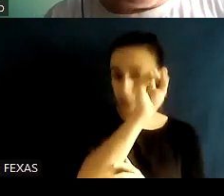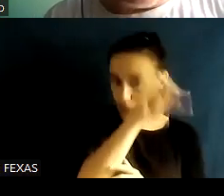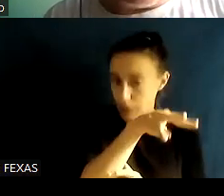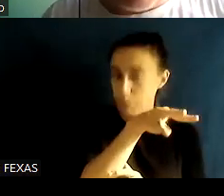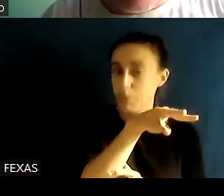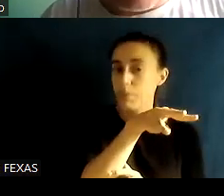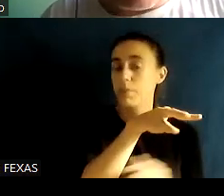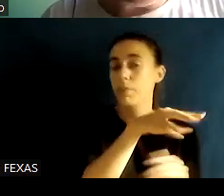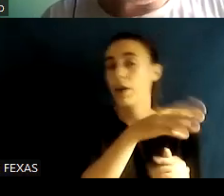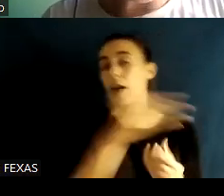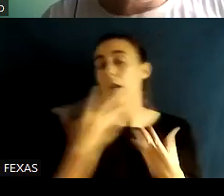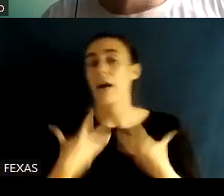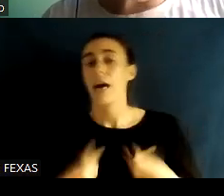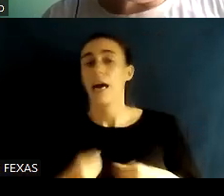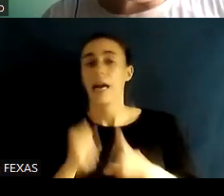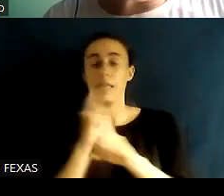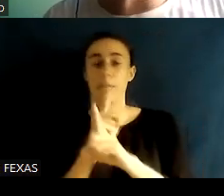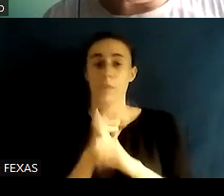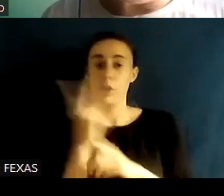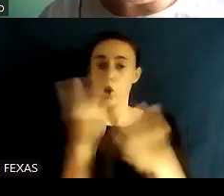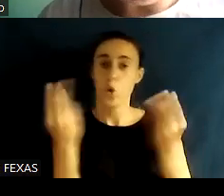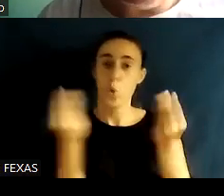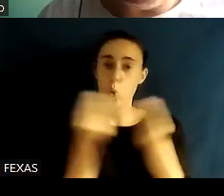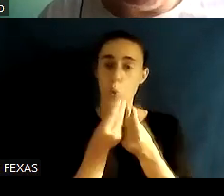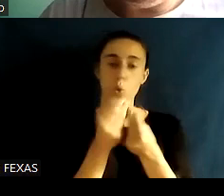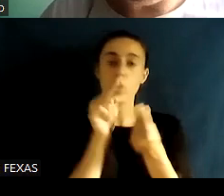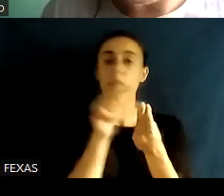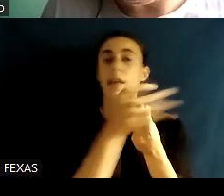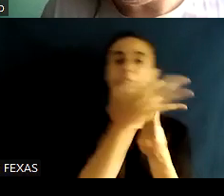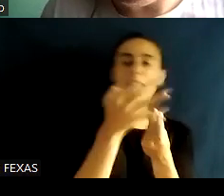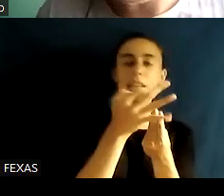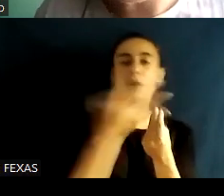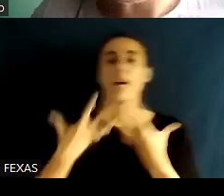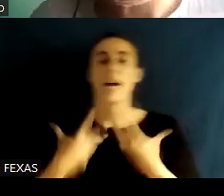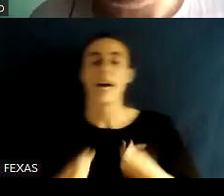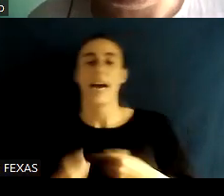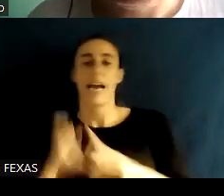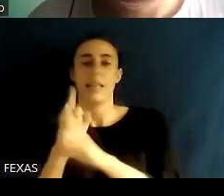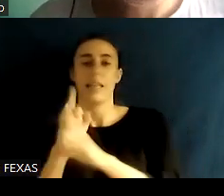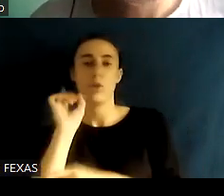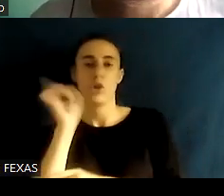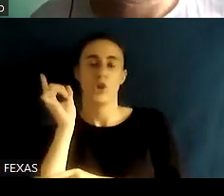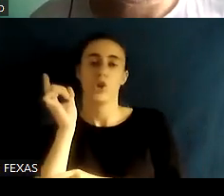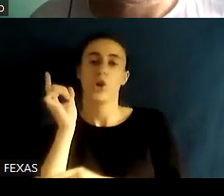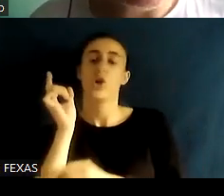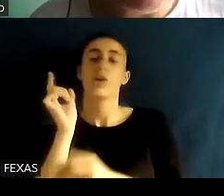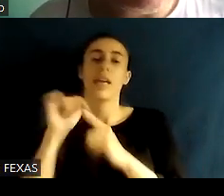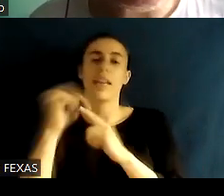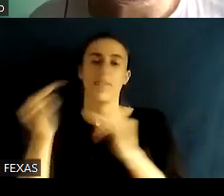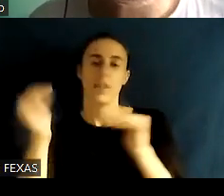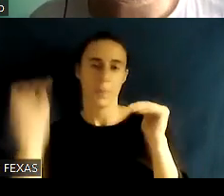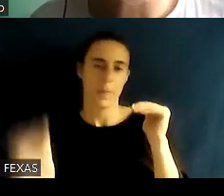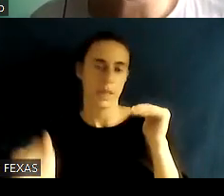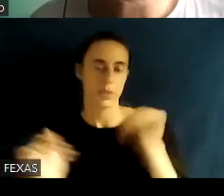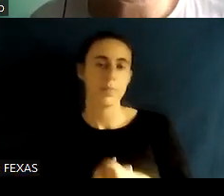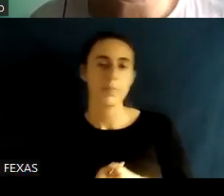un antidepresivo ISRS, tiene más efecto que no el antidepresivo solo. Por lo tanto, el SAM podría ser una buena